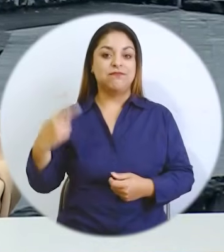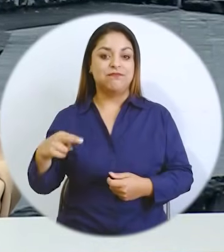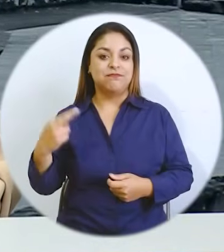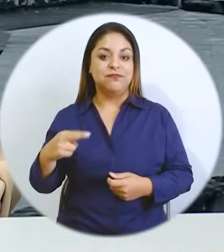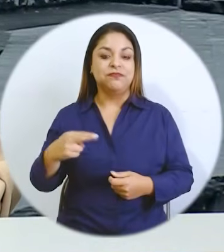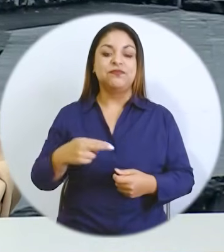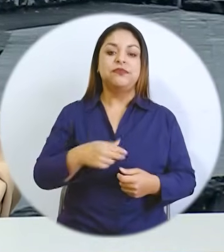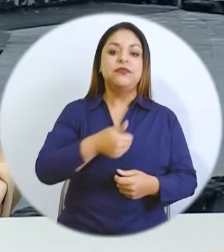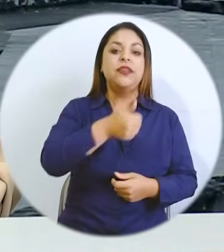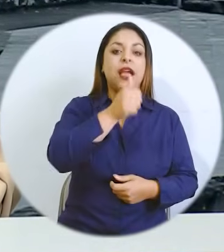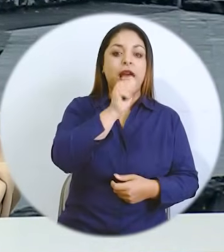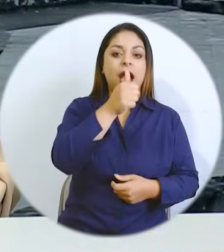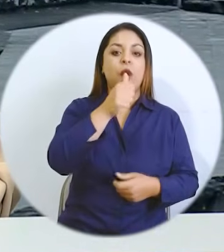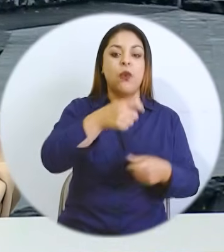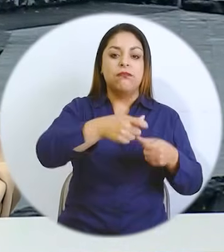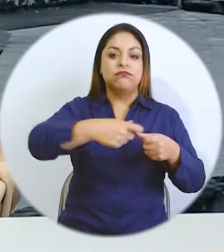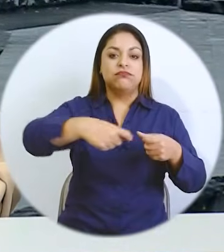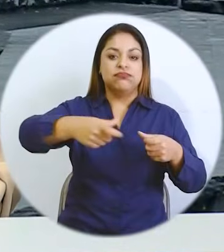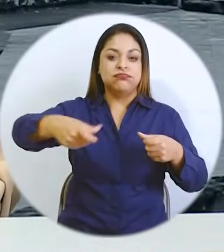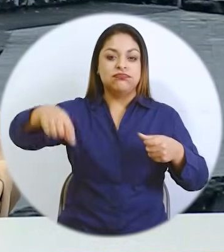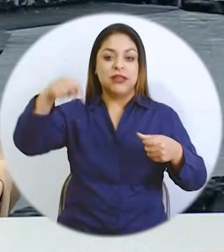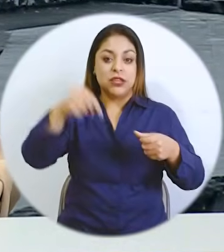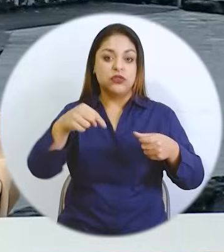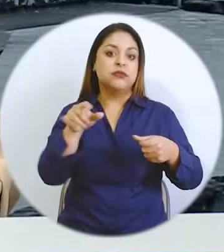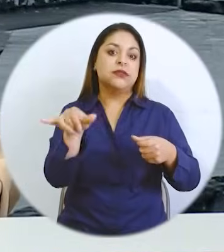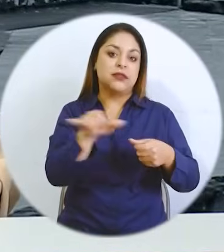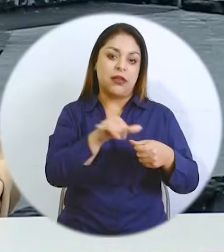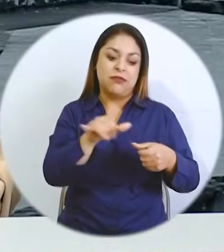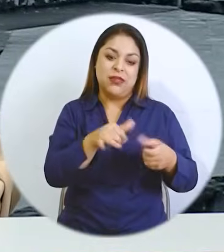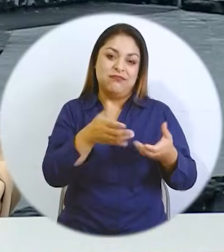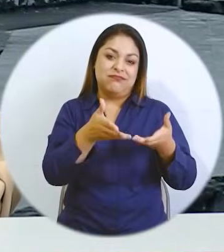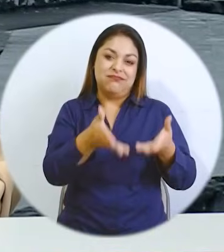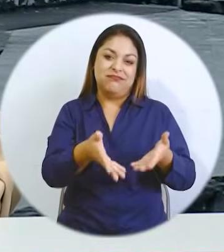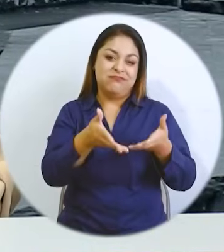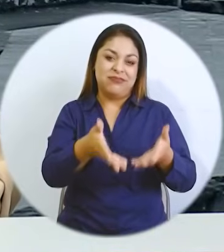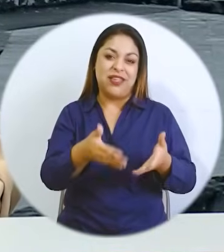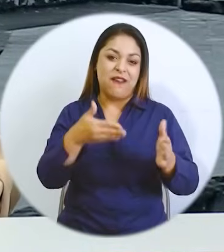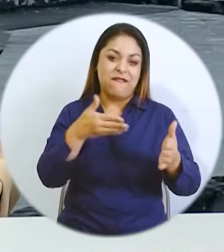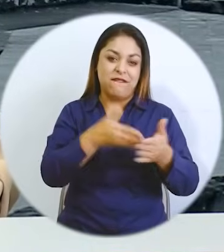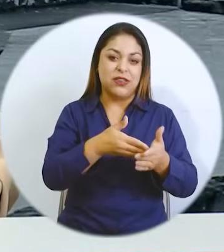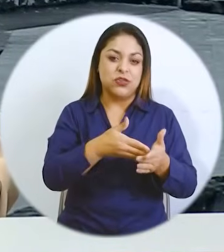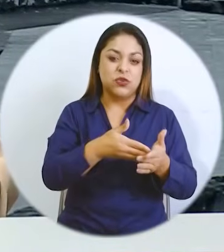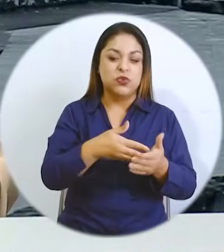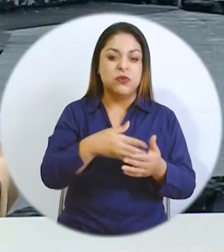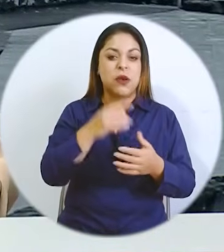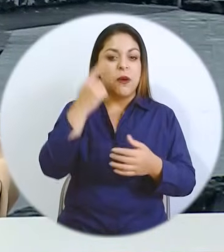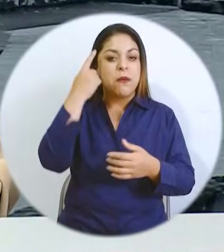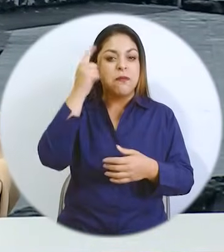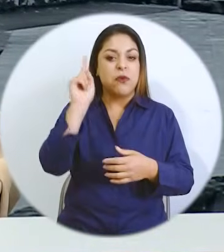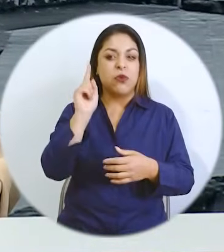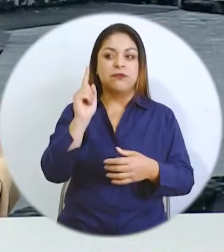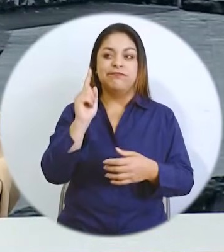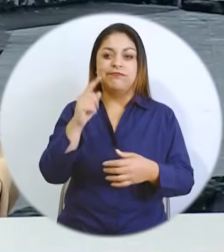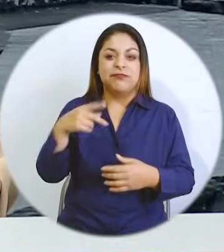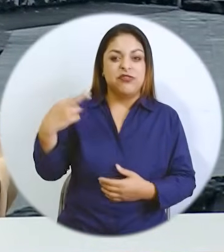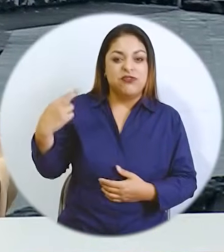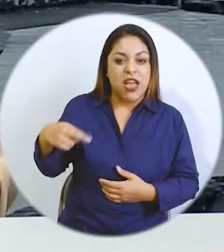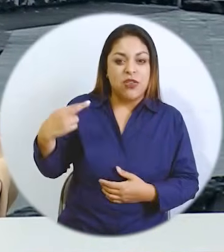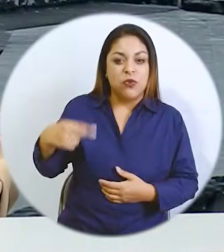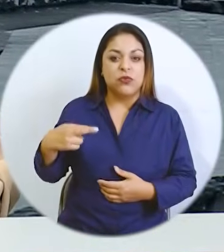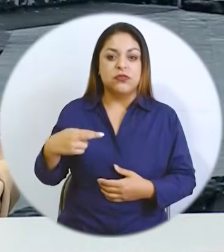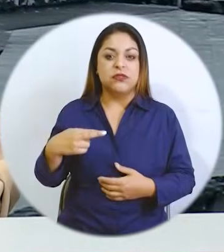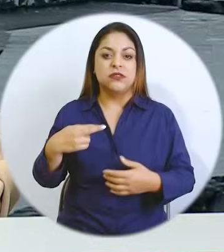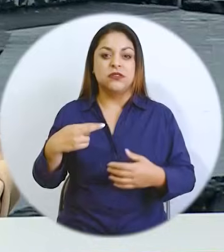acueductos están también expuestos a la gestión, a tener efectos debido a riesgos, debido a fenómenos